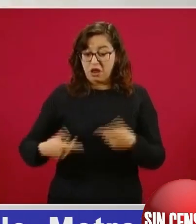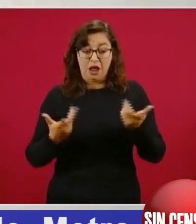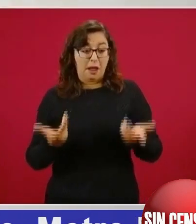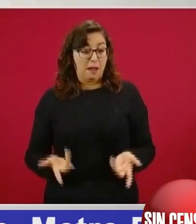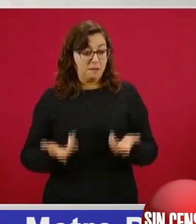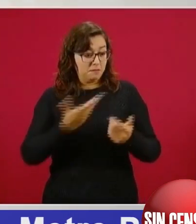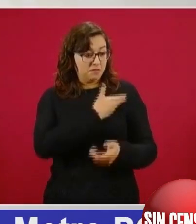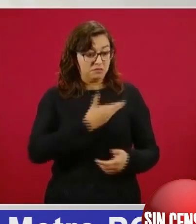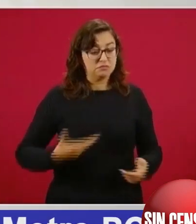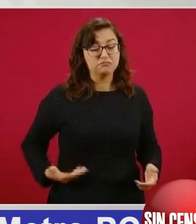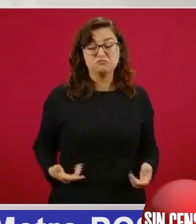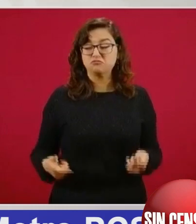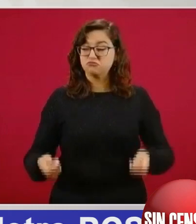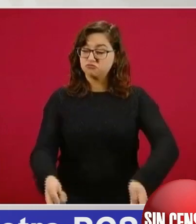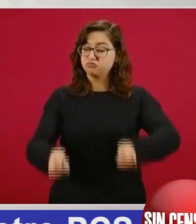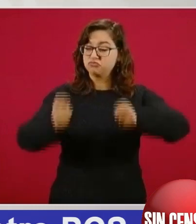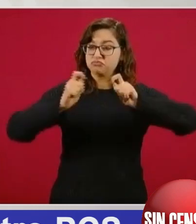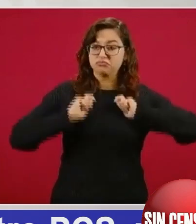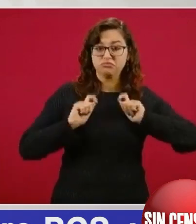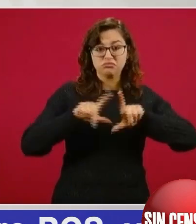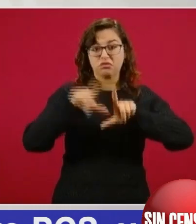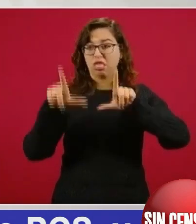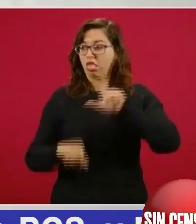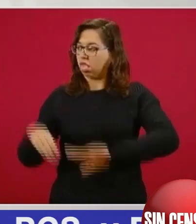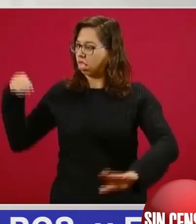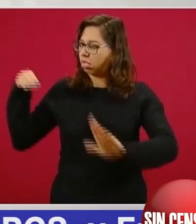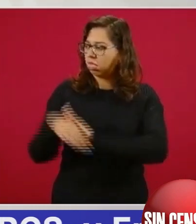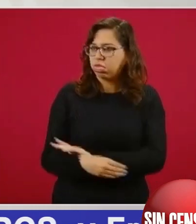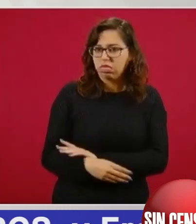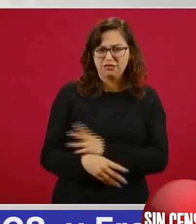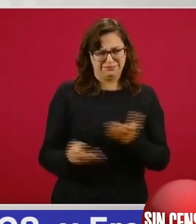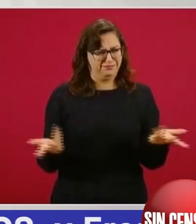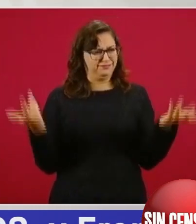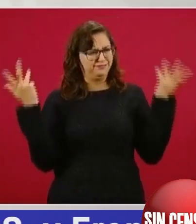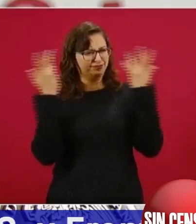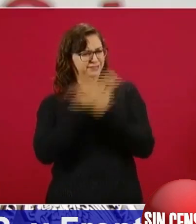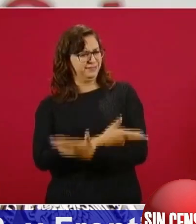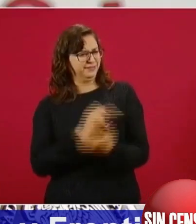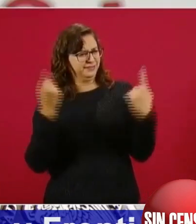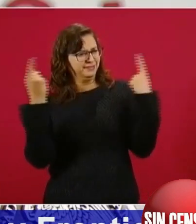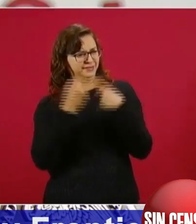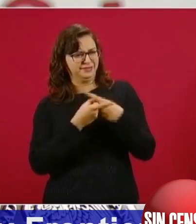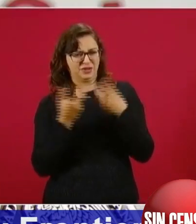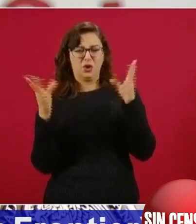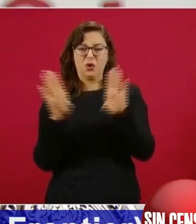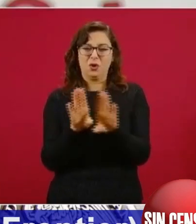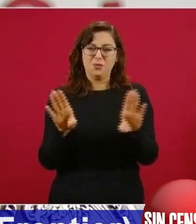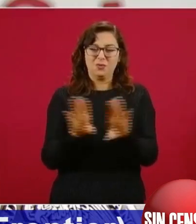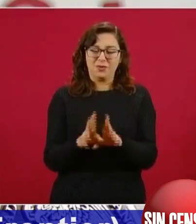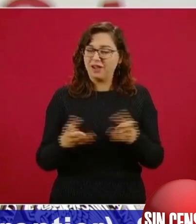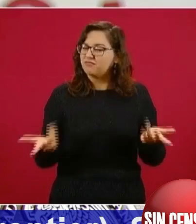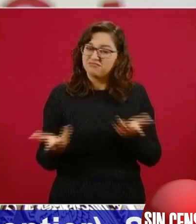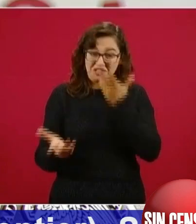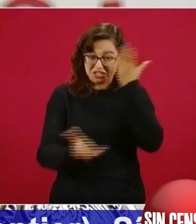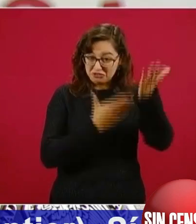Pues no es eso solo lo fundamental,